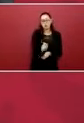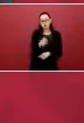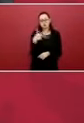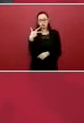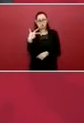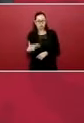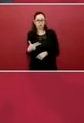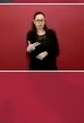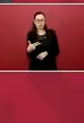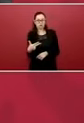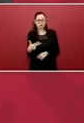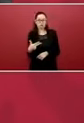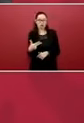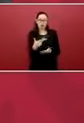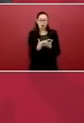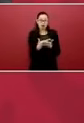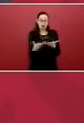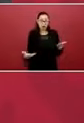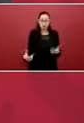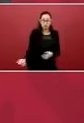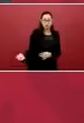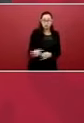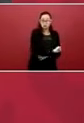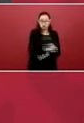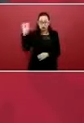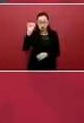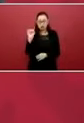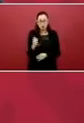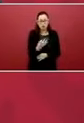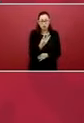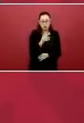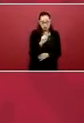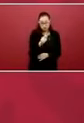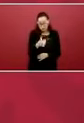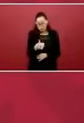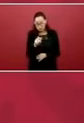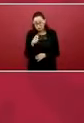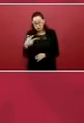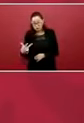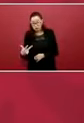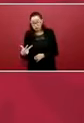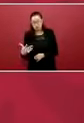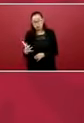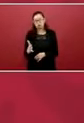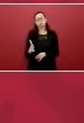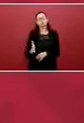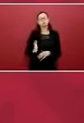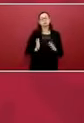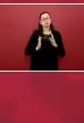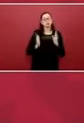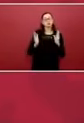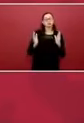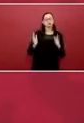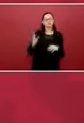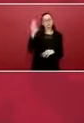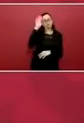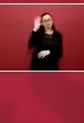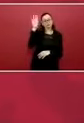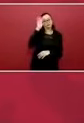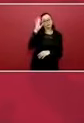1.8 a 4.6, 4.8 ya es considerable. Y